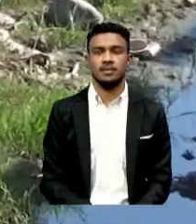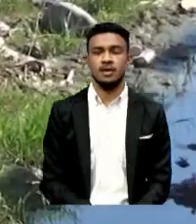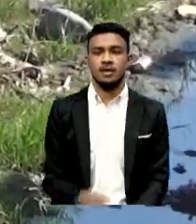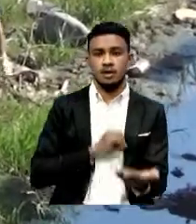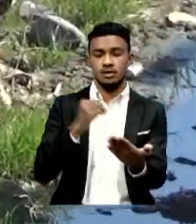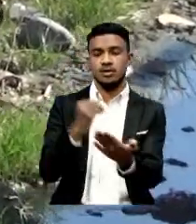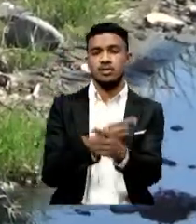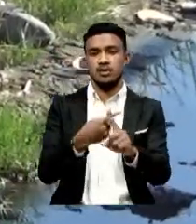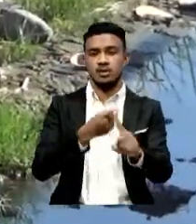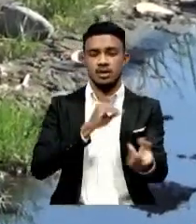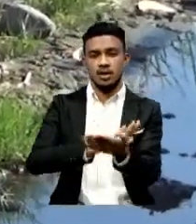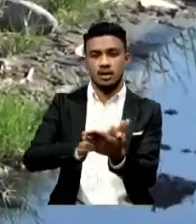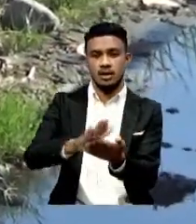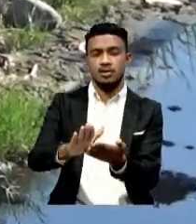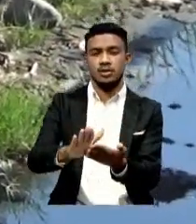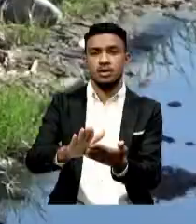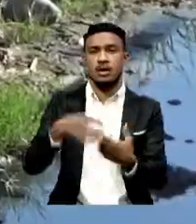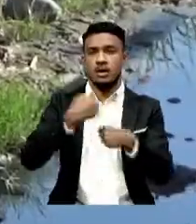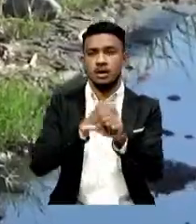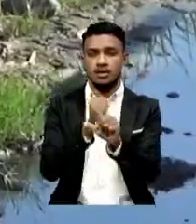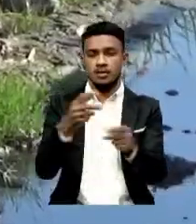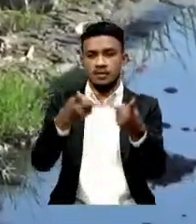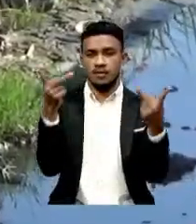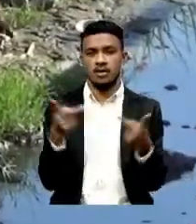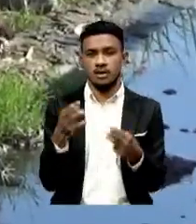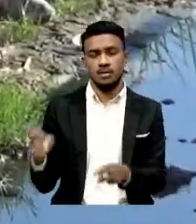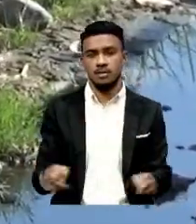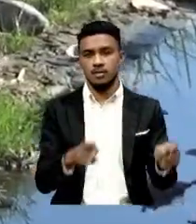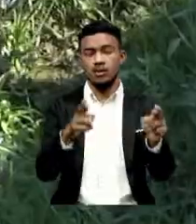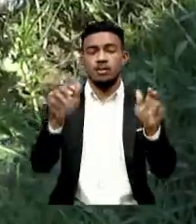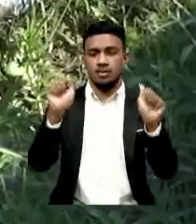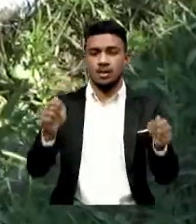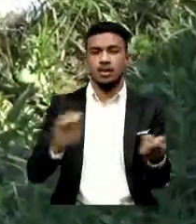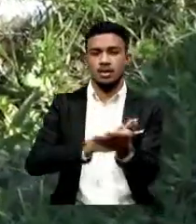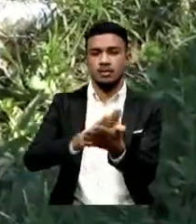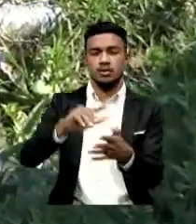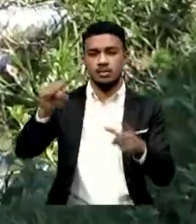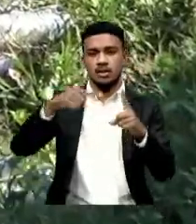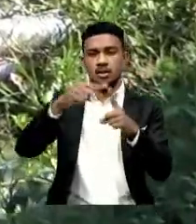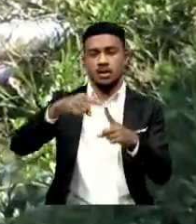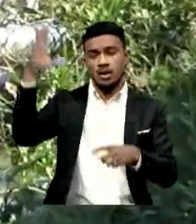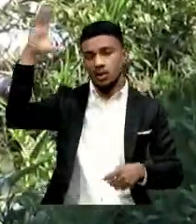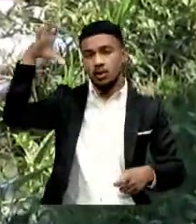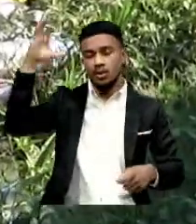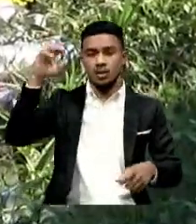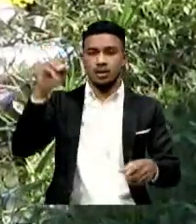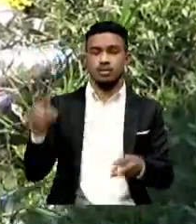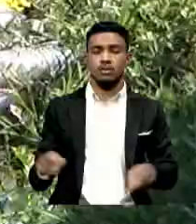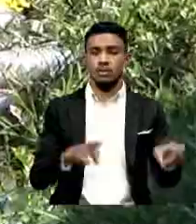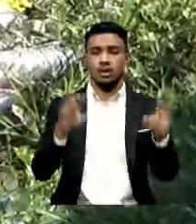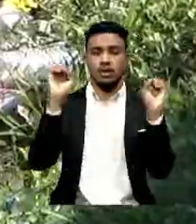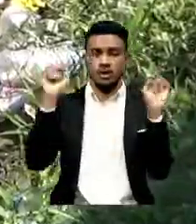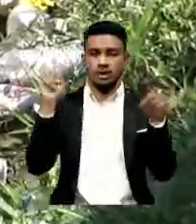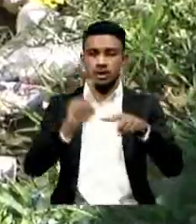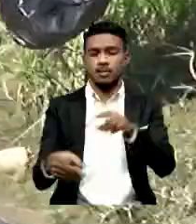Objetivo de la limpieza general es que el ambiente y la mota laran bele mos no ne ben hira udan monurai mota la bele lori fuer